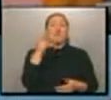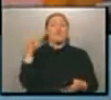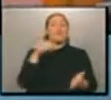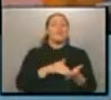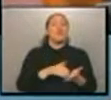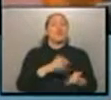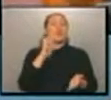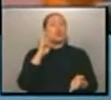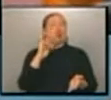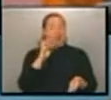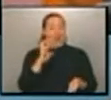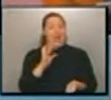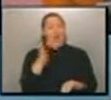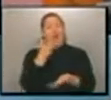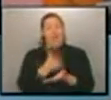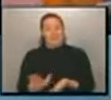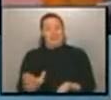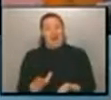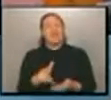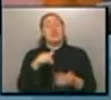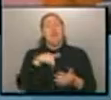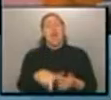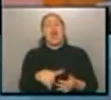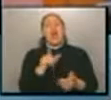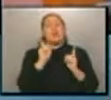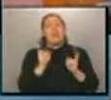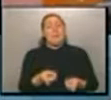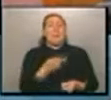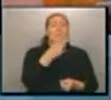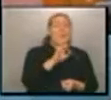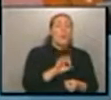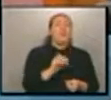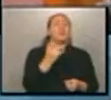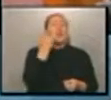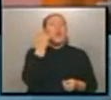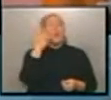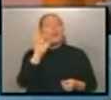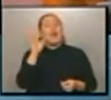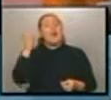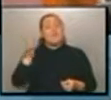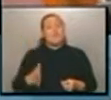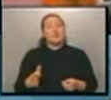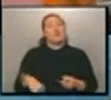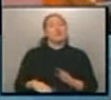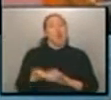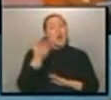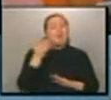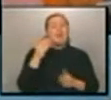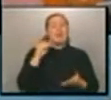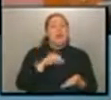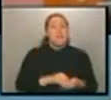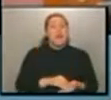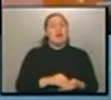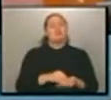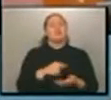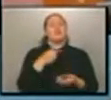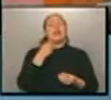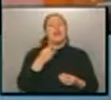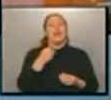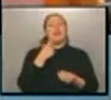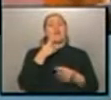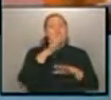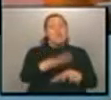las retenciones. Desde que se decidió la modificación de las retenciones, recordamos que todavía aporta el 30%, dejó al fisco